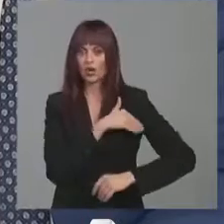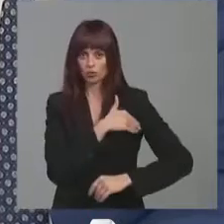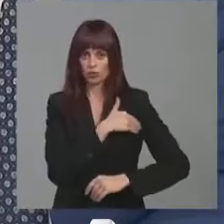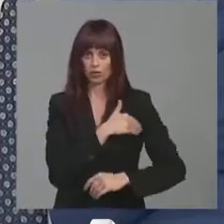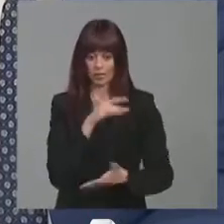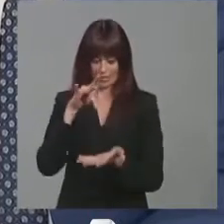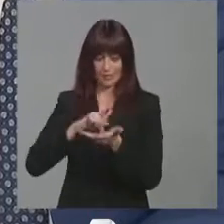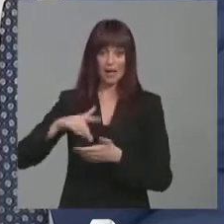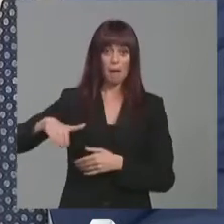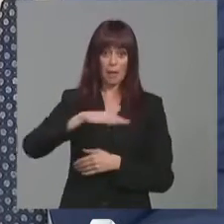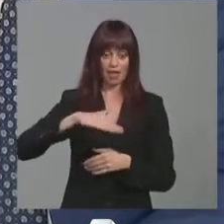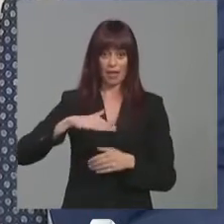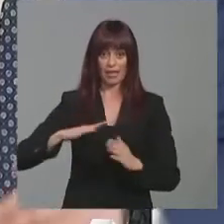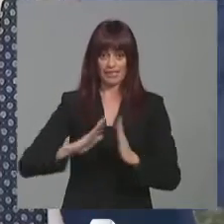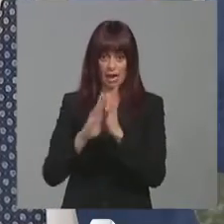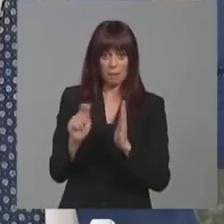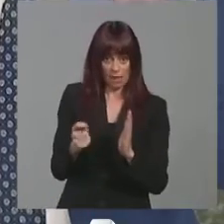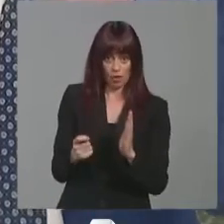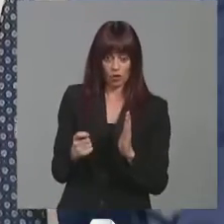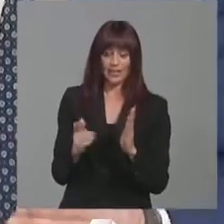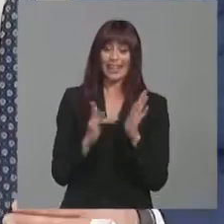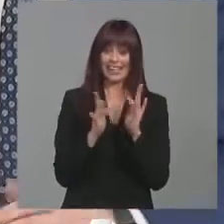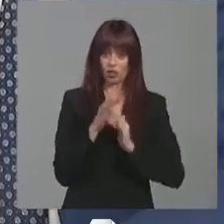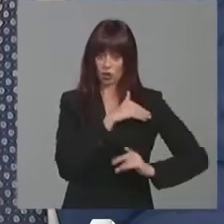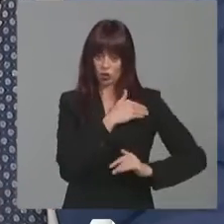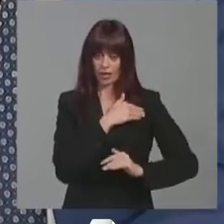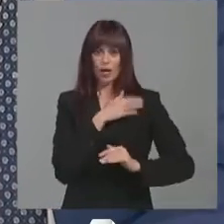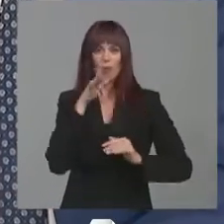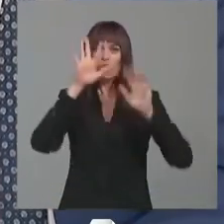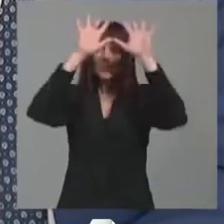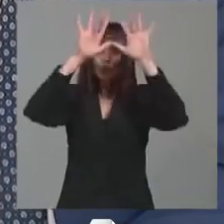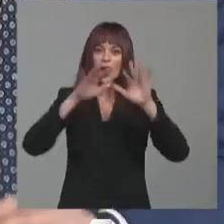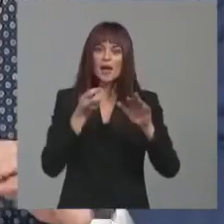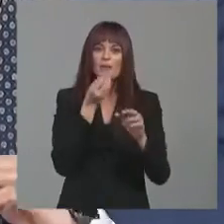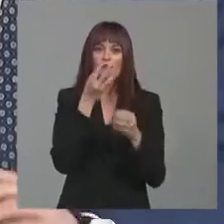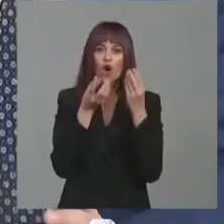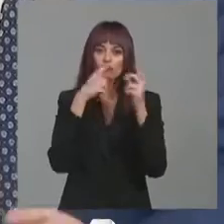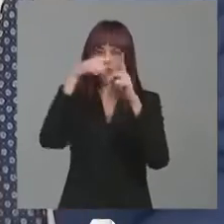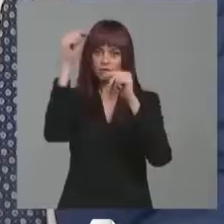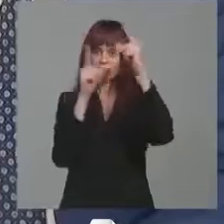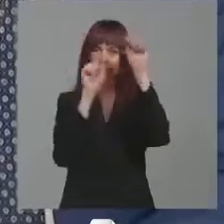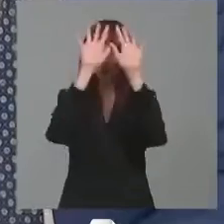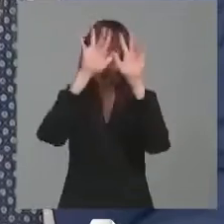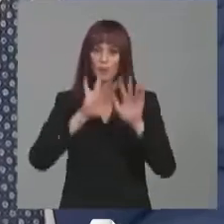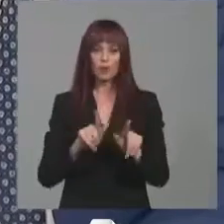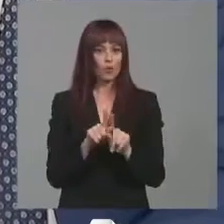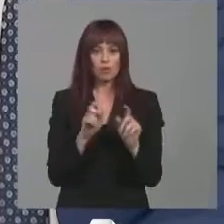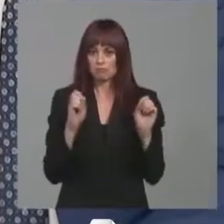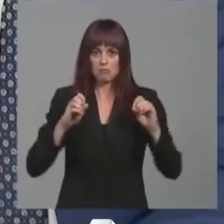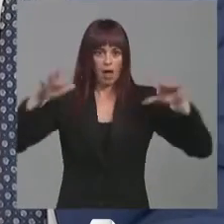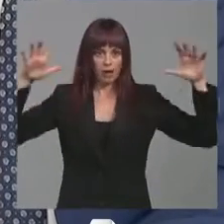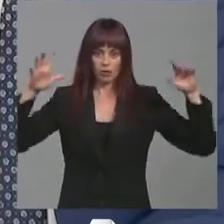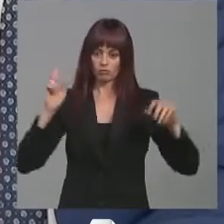esa plaza de San Pedro el Cristo de los estudiantes detrás de una cortina de pétalos de flor es un momento mágico